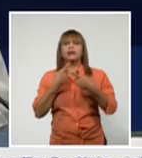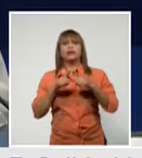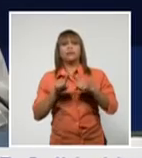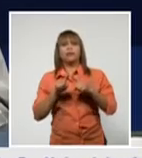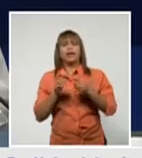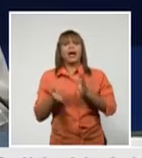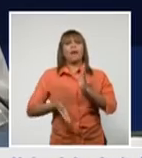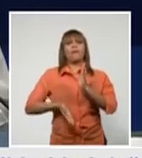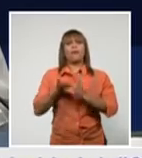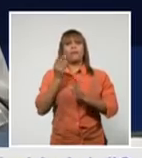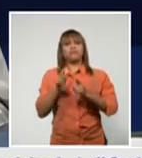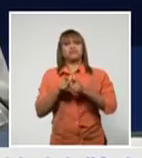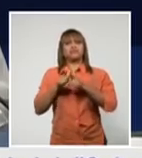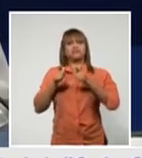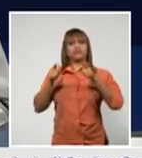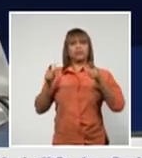aumento,